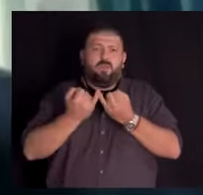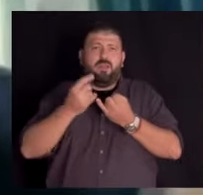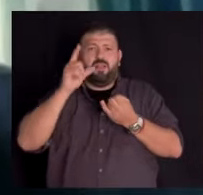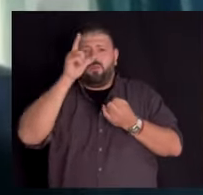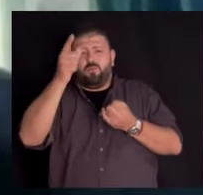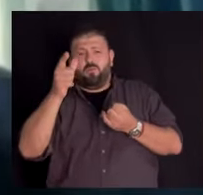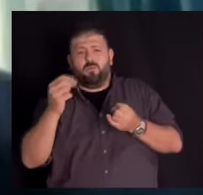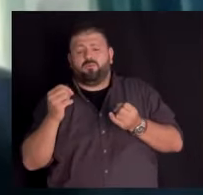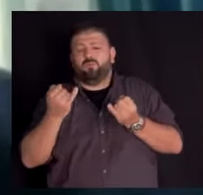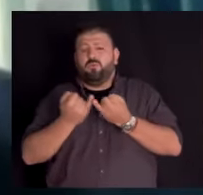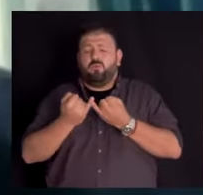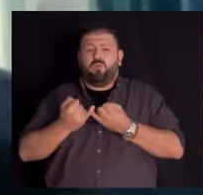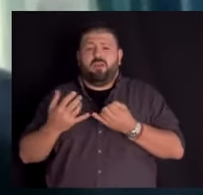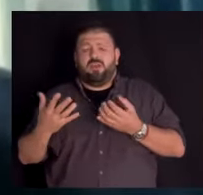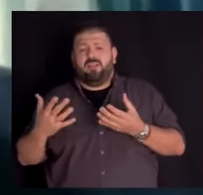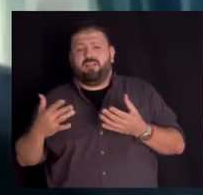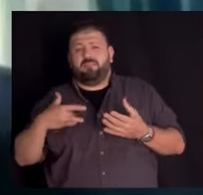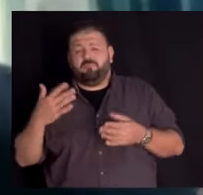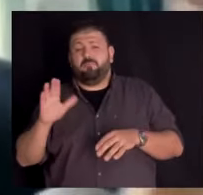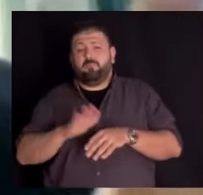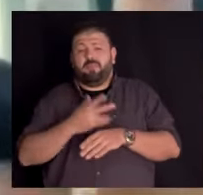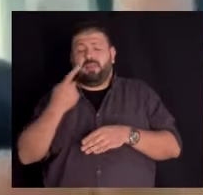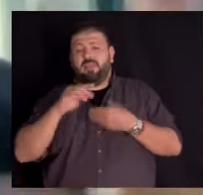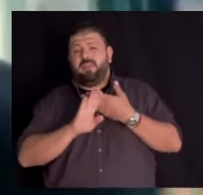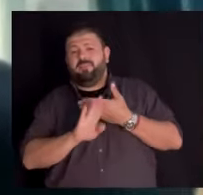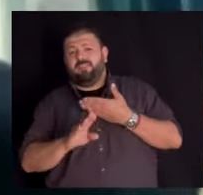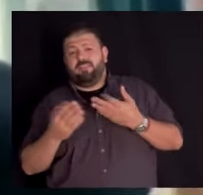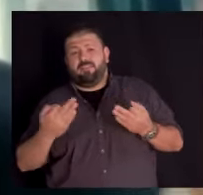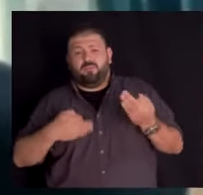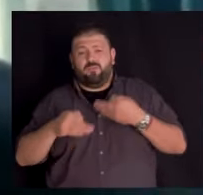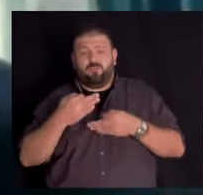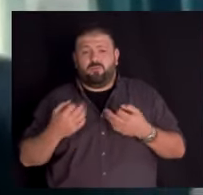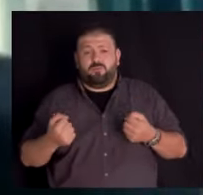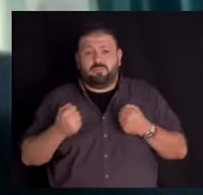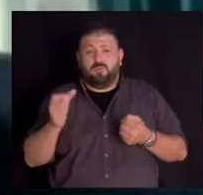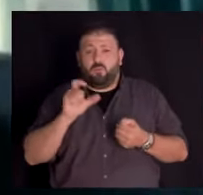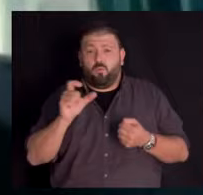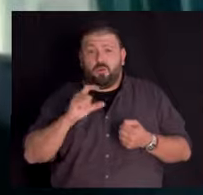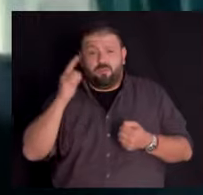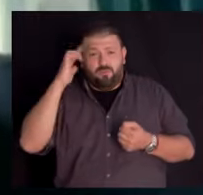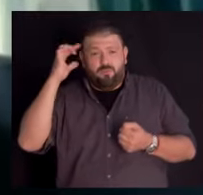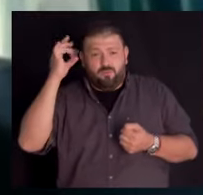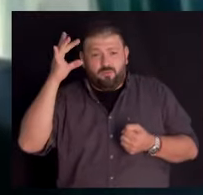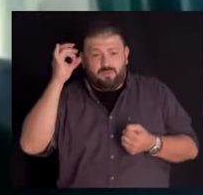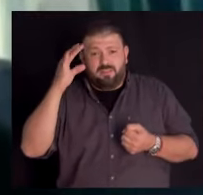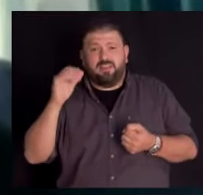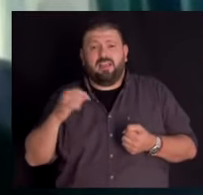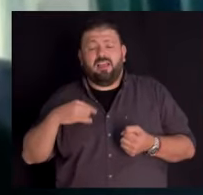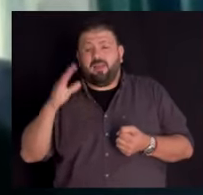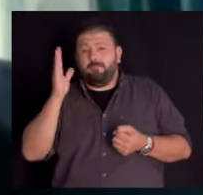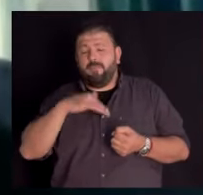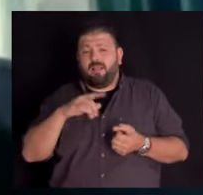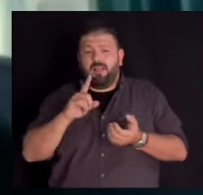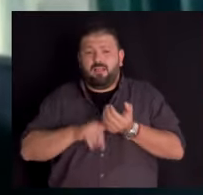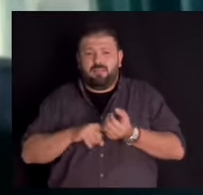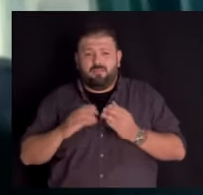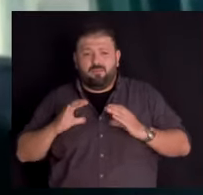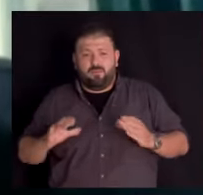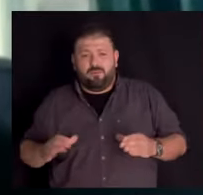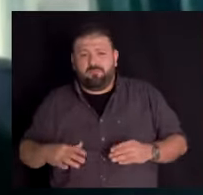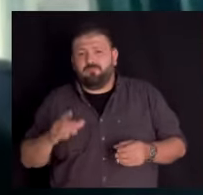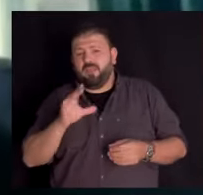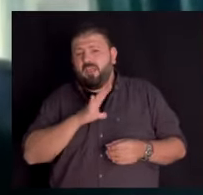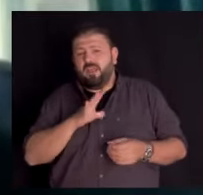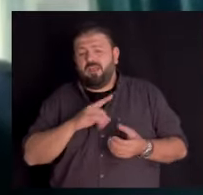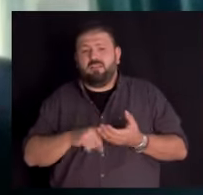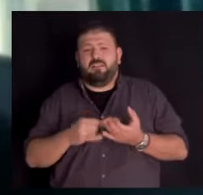más dolor, los ruidos, ¿sí? Pero muchas migrañas son provocadas por un mal funcionamiento hepático, es decir, por un mal funcionamiento